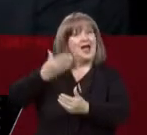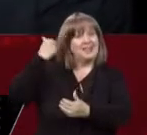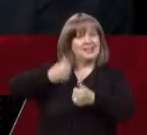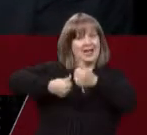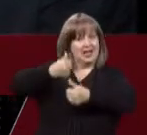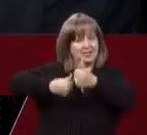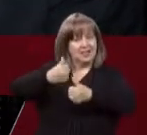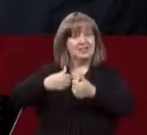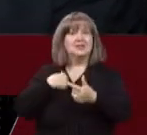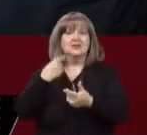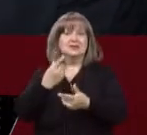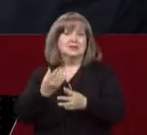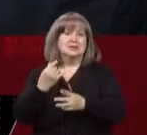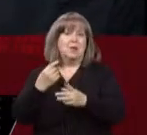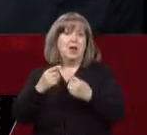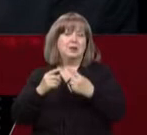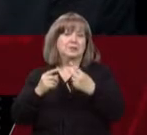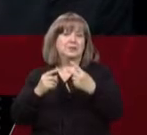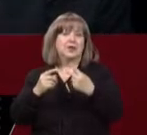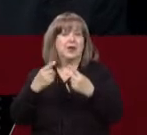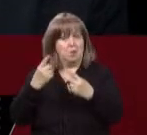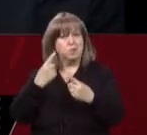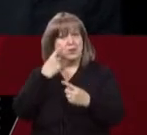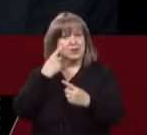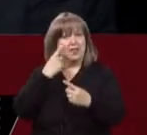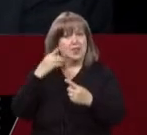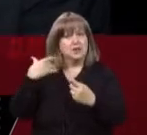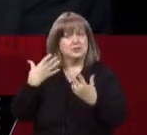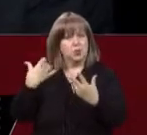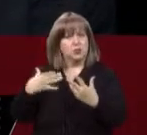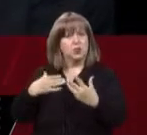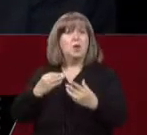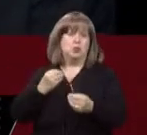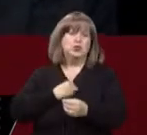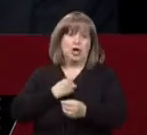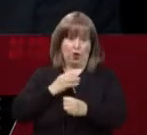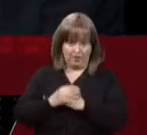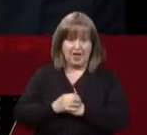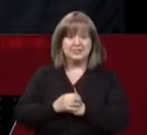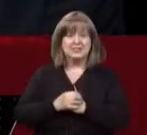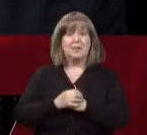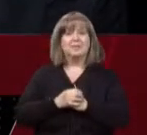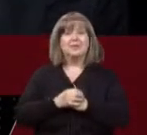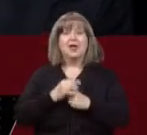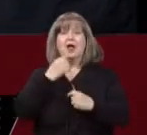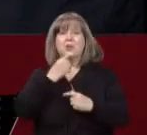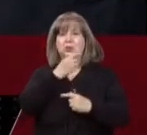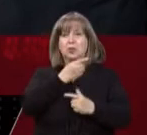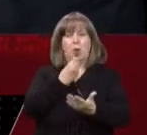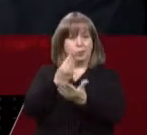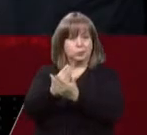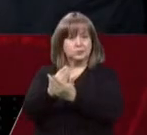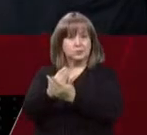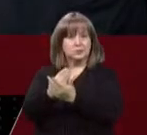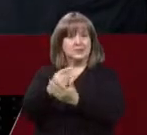que después sucedió Sebastián Bragañolo, y ya te digo, es de mucha confianza mía. Es decir, que la respuesta sería sí para usted. Mirá,